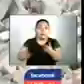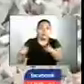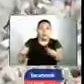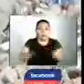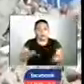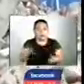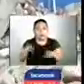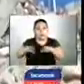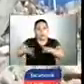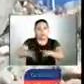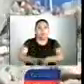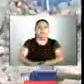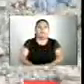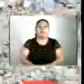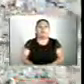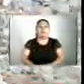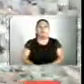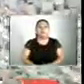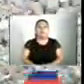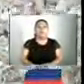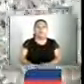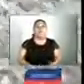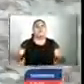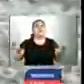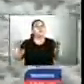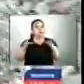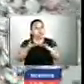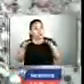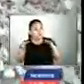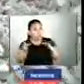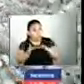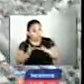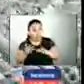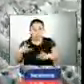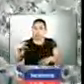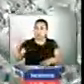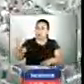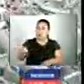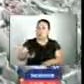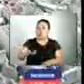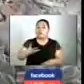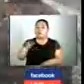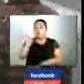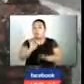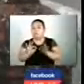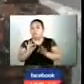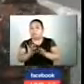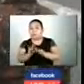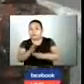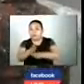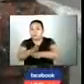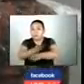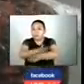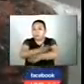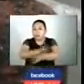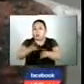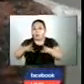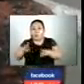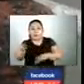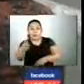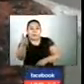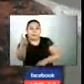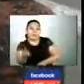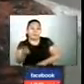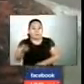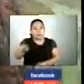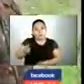aplicando este método. De igual manera, homologamos y perfeccionamos las técnicas que nuestros bomberos, policías